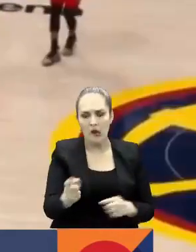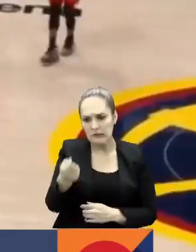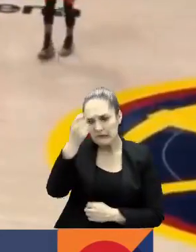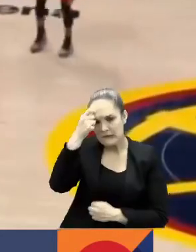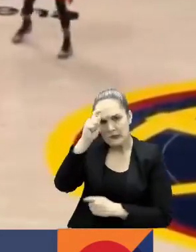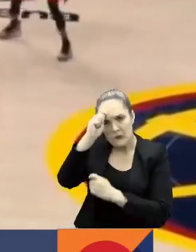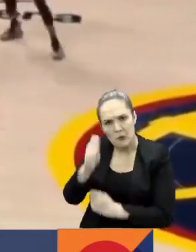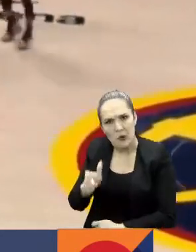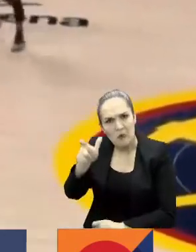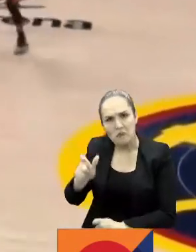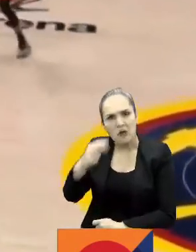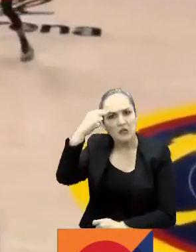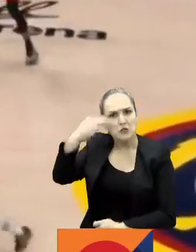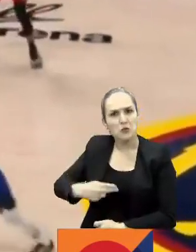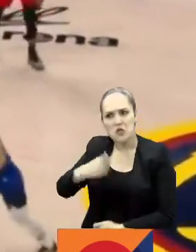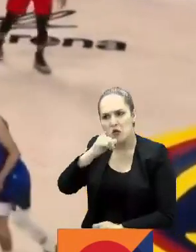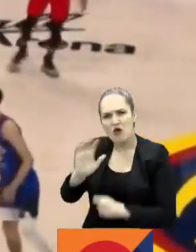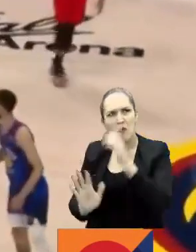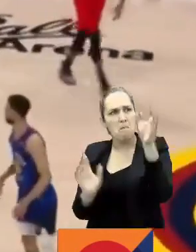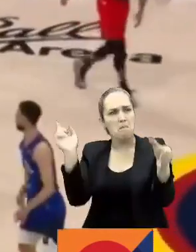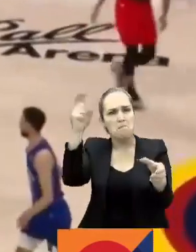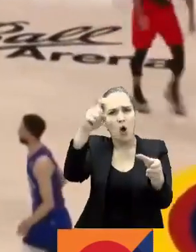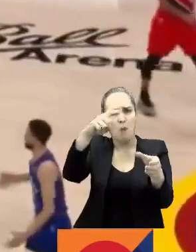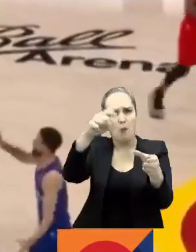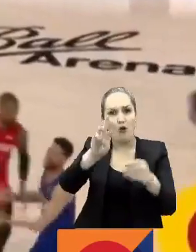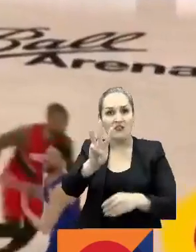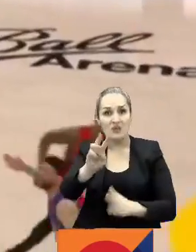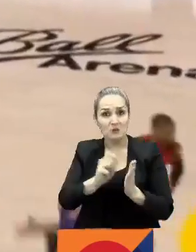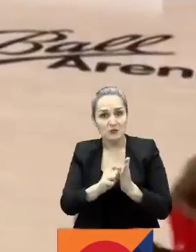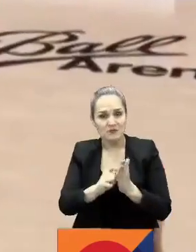libros de la historia del baloncesto. Hasta aquí.